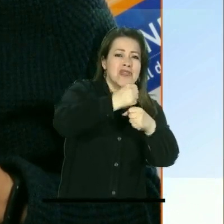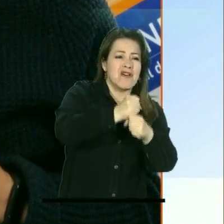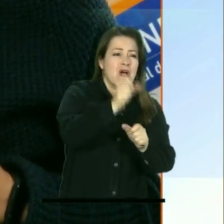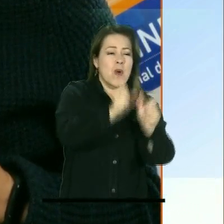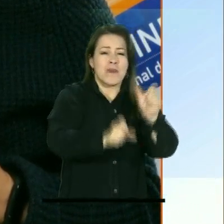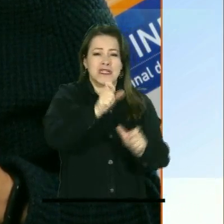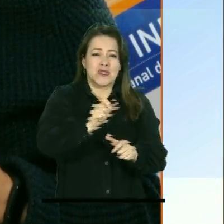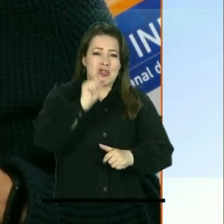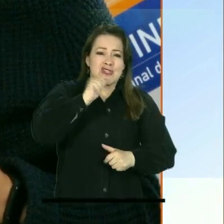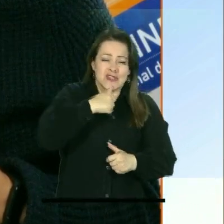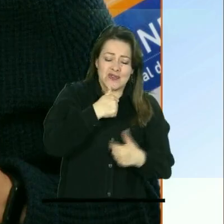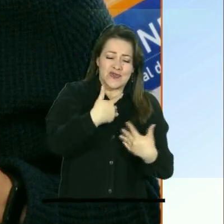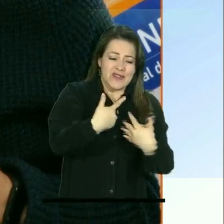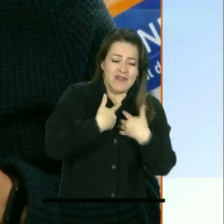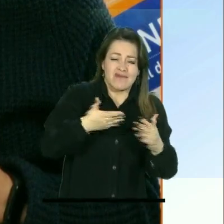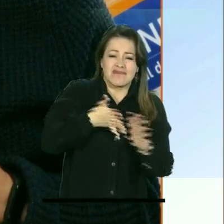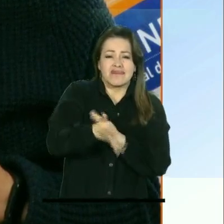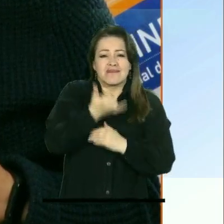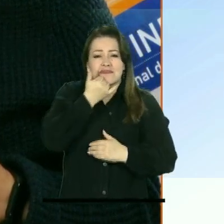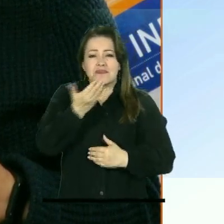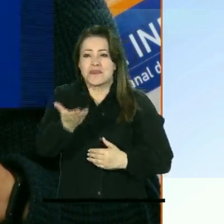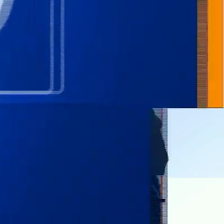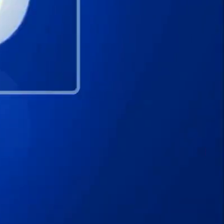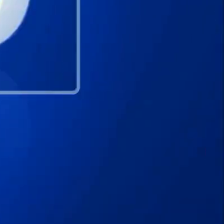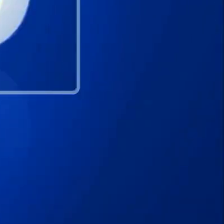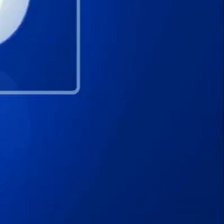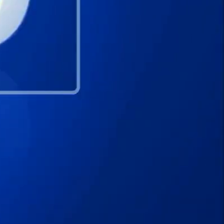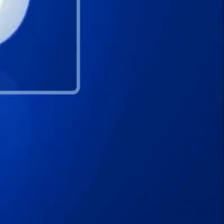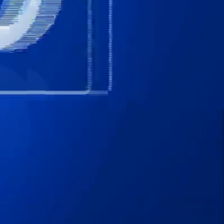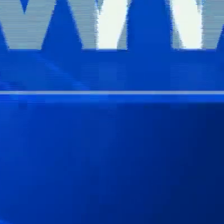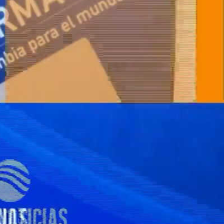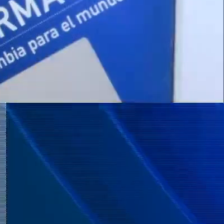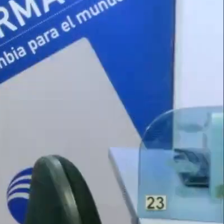Alejandro Hernández, cuéntenos de qué se trata. Buenas tardes.